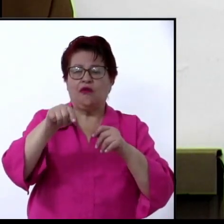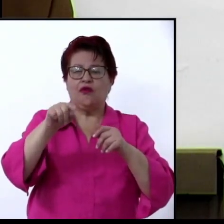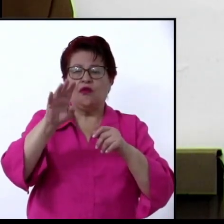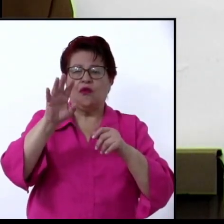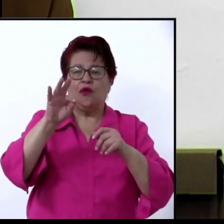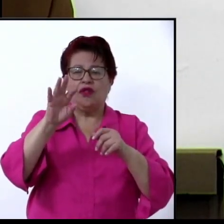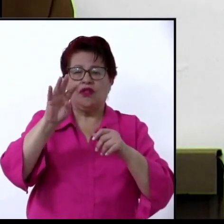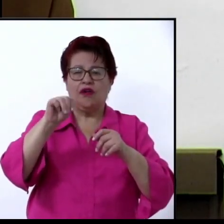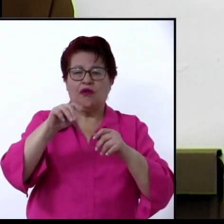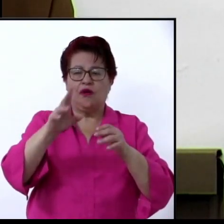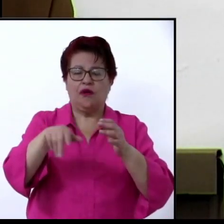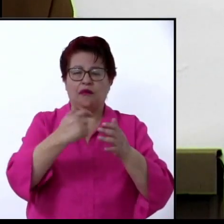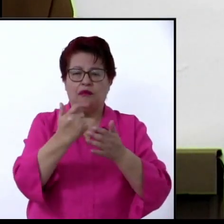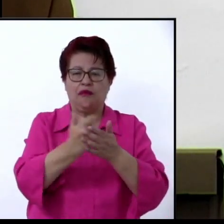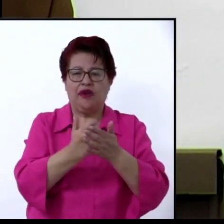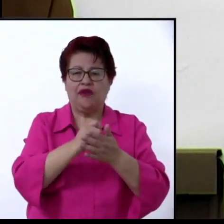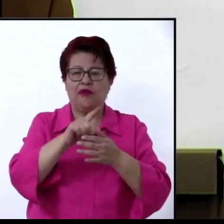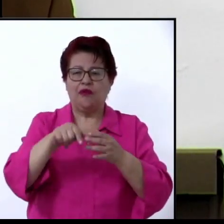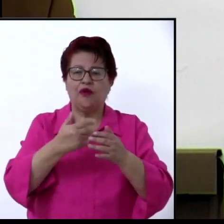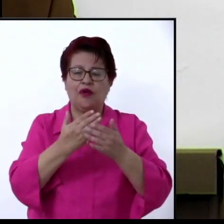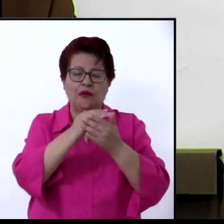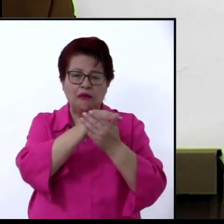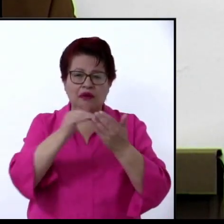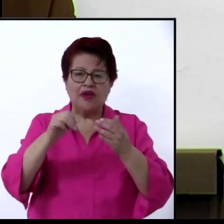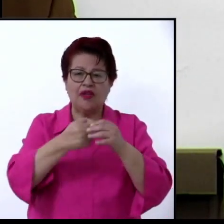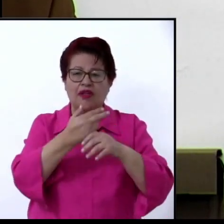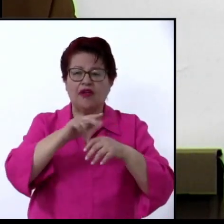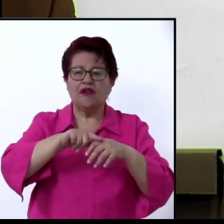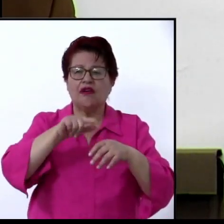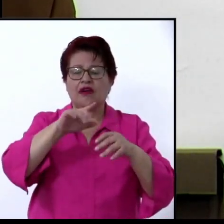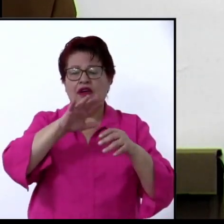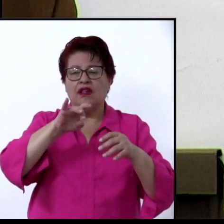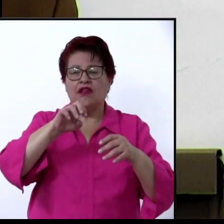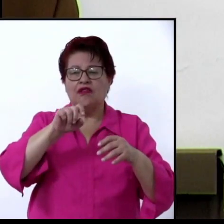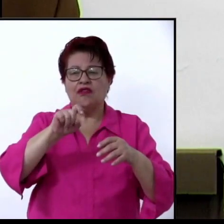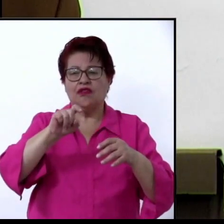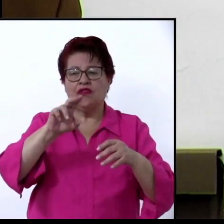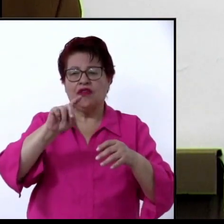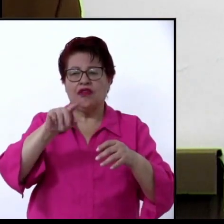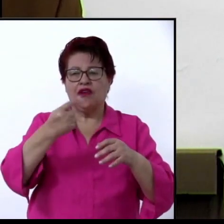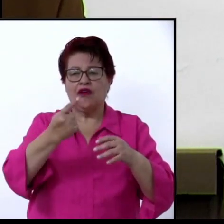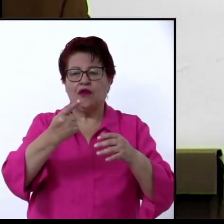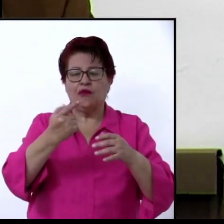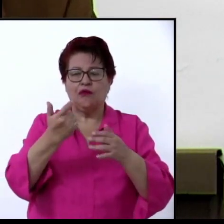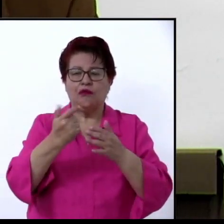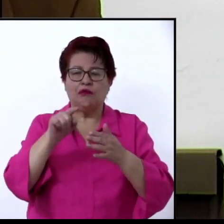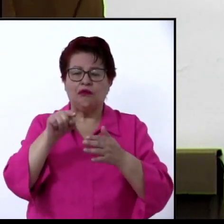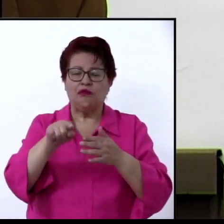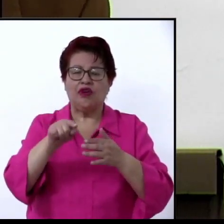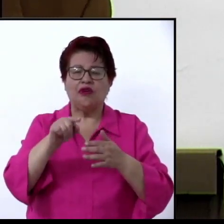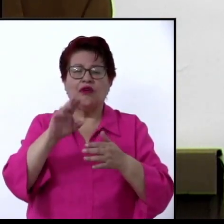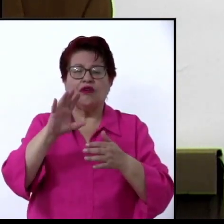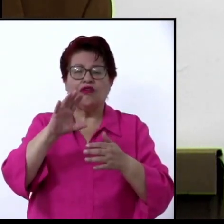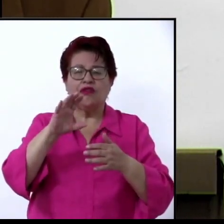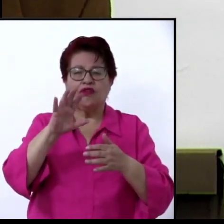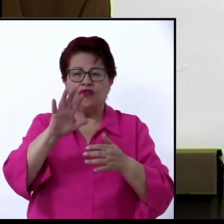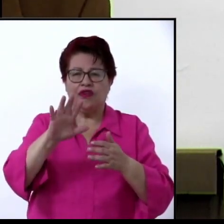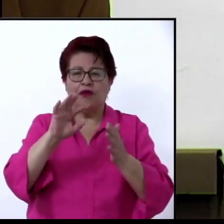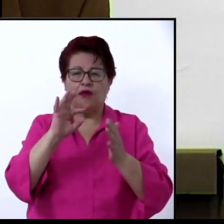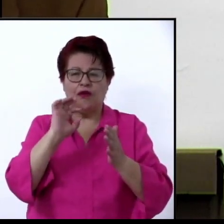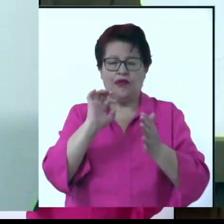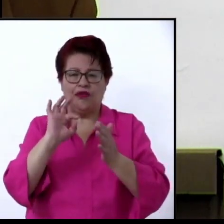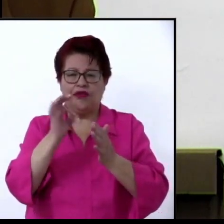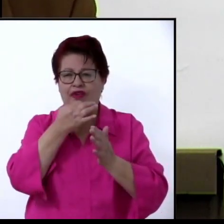669.49 pesos, en comparación con la media nacional, que es de 531 pesos con 5 centavos. Quiero, por supuesto, que